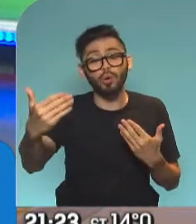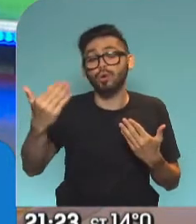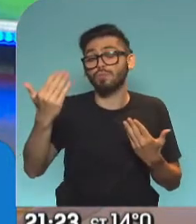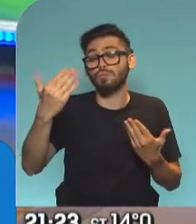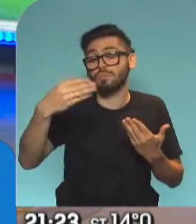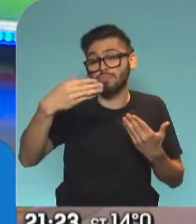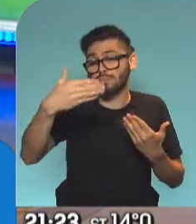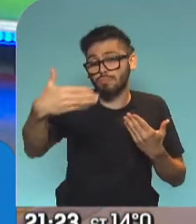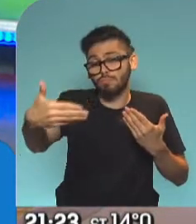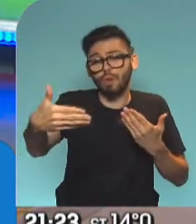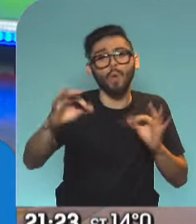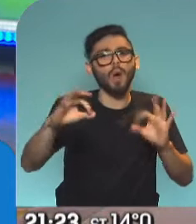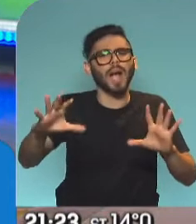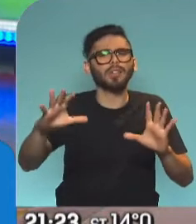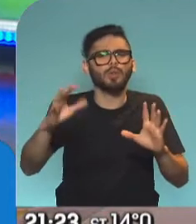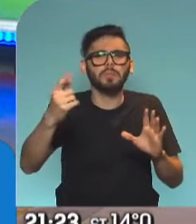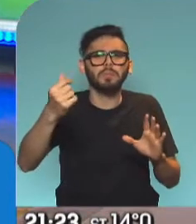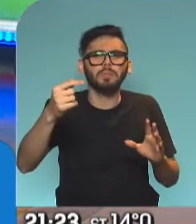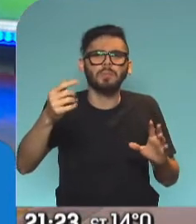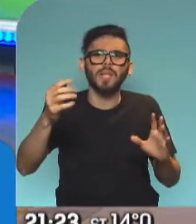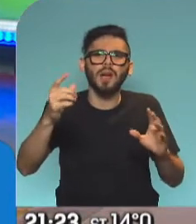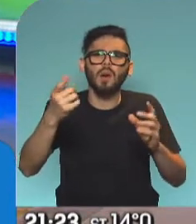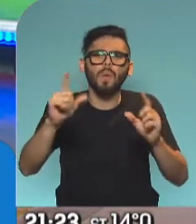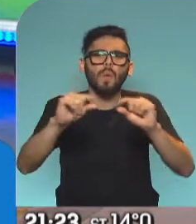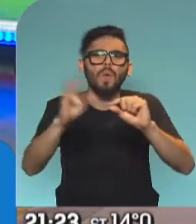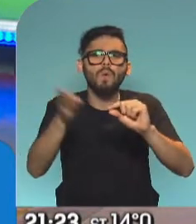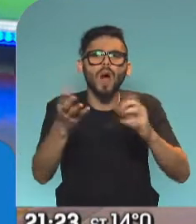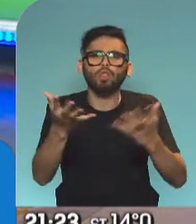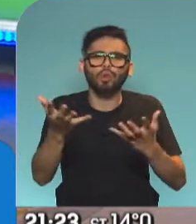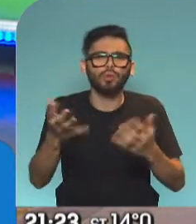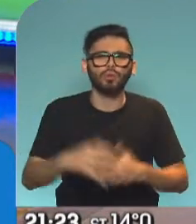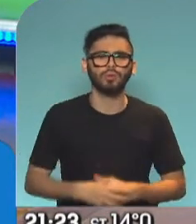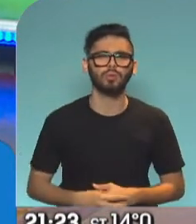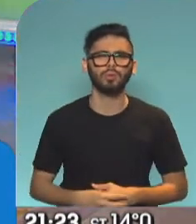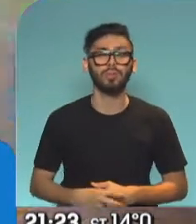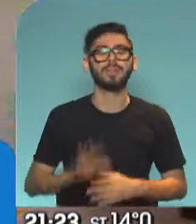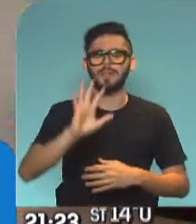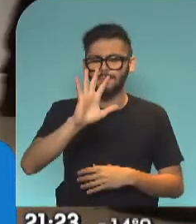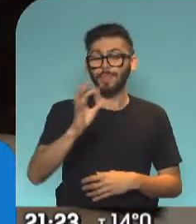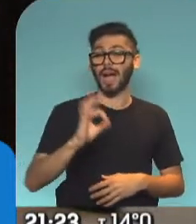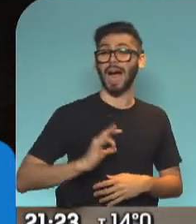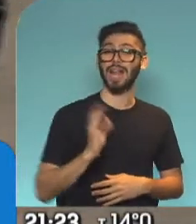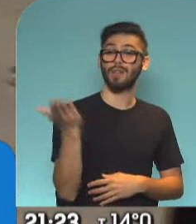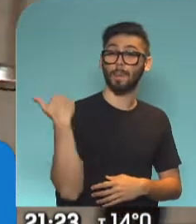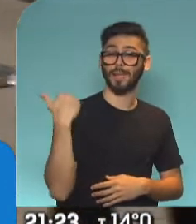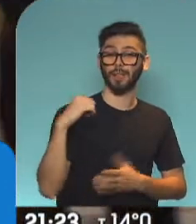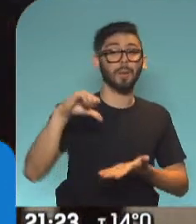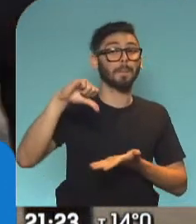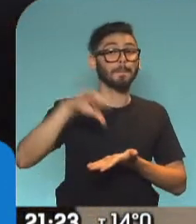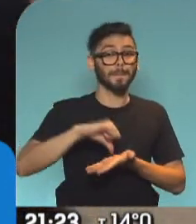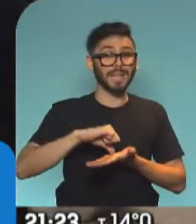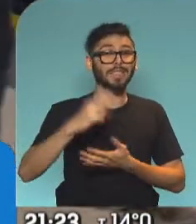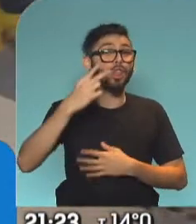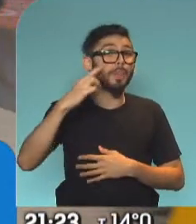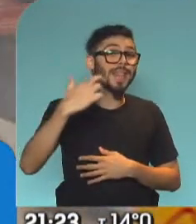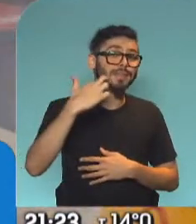para el próximo periodo de vacaciones. Para que tengamos una referencia, el año pasado ingresaron al país en